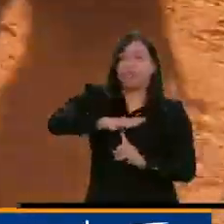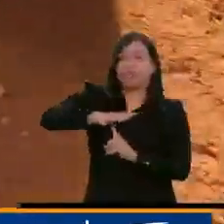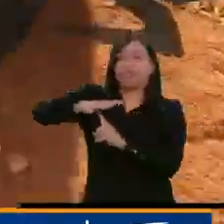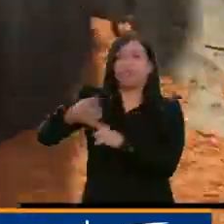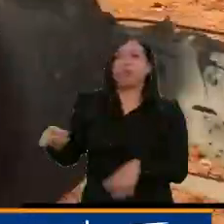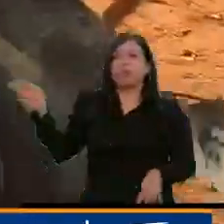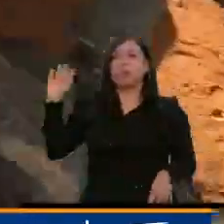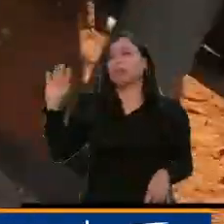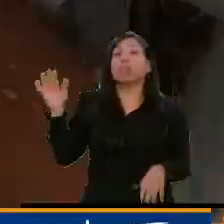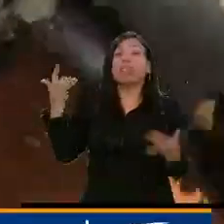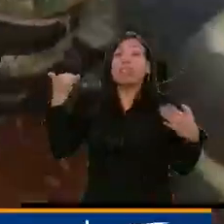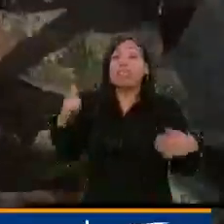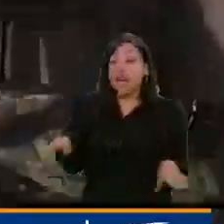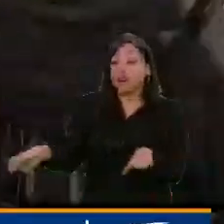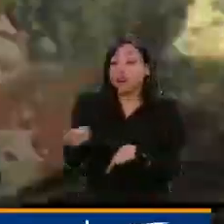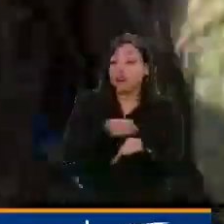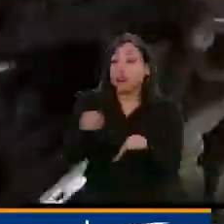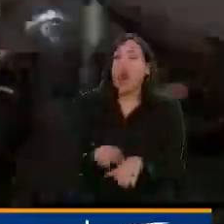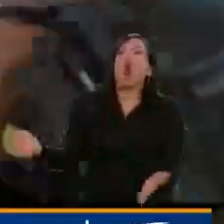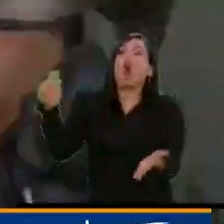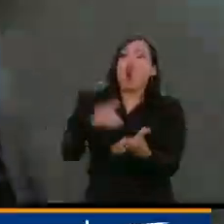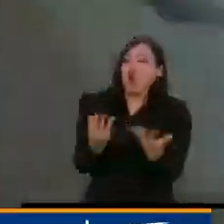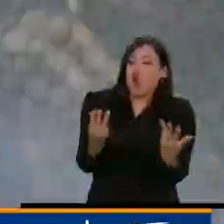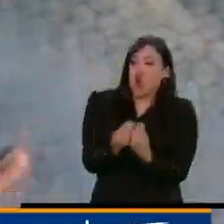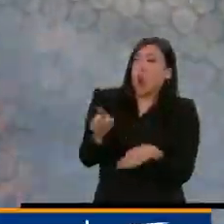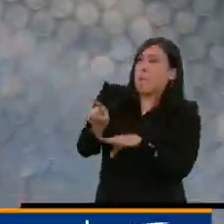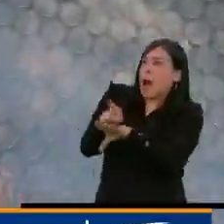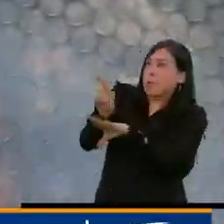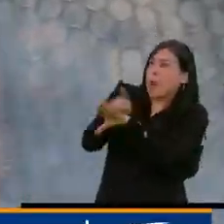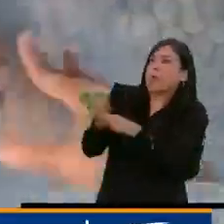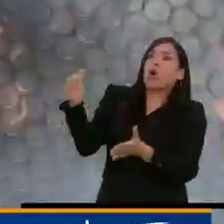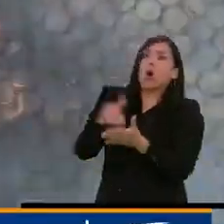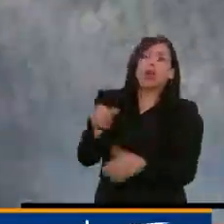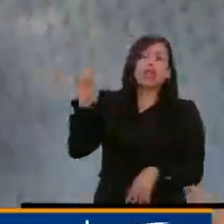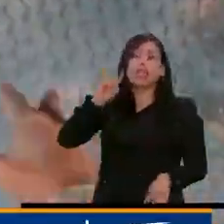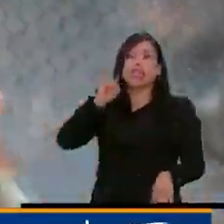Segundos después de subir a la aeronave, nuevamente el fuego cruzado.